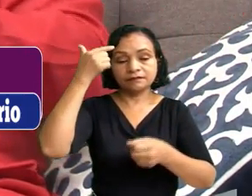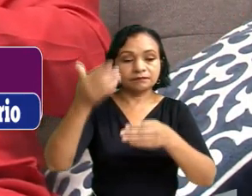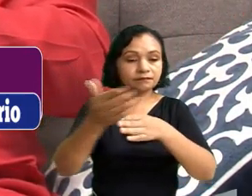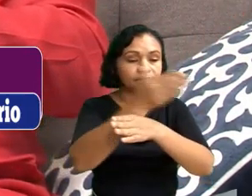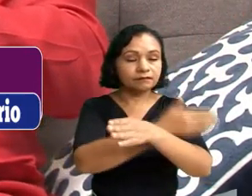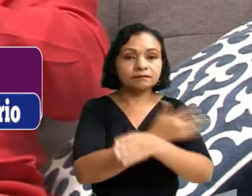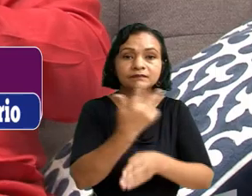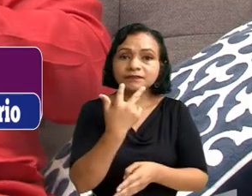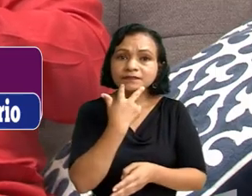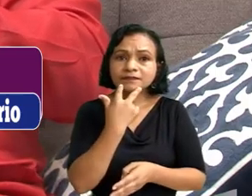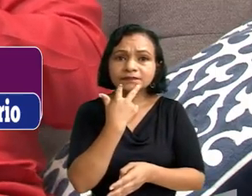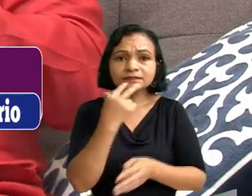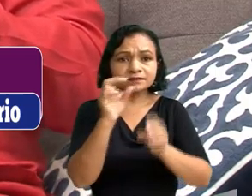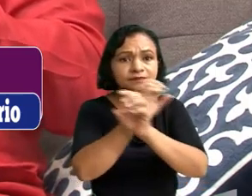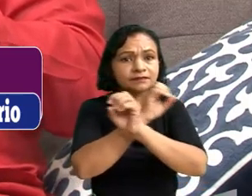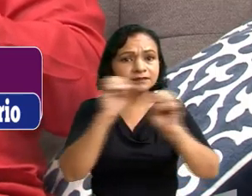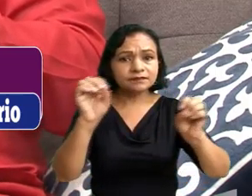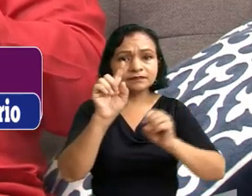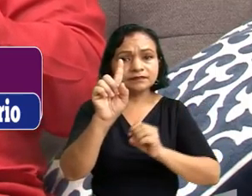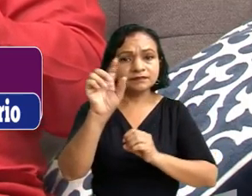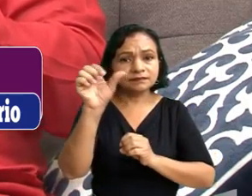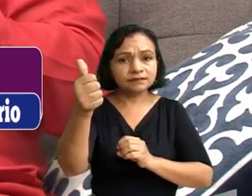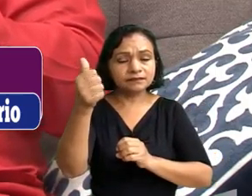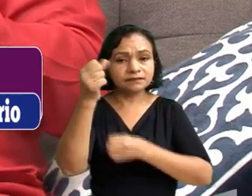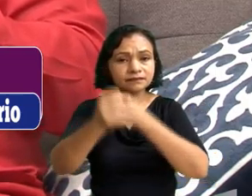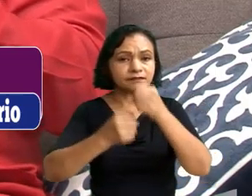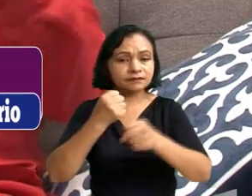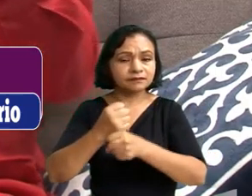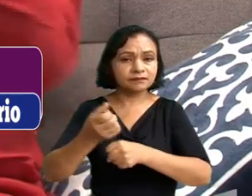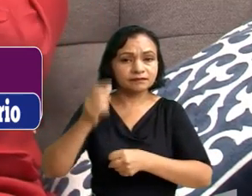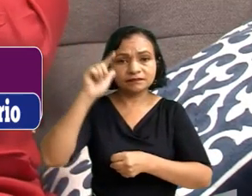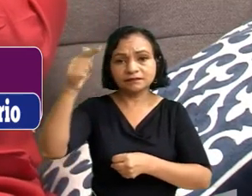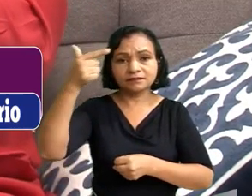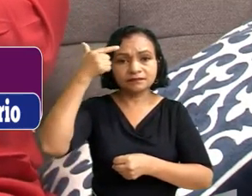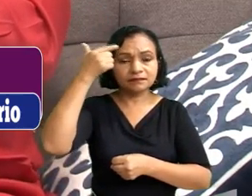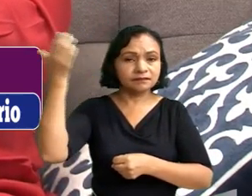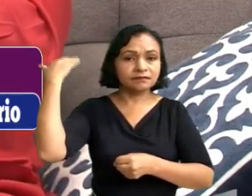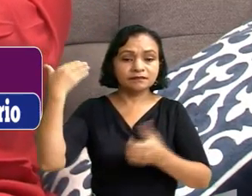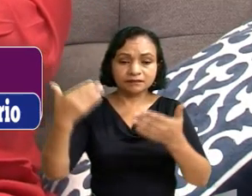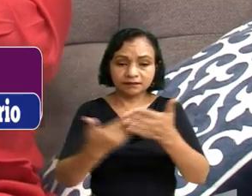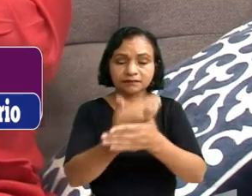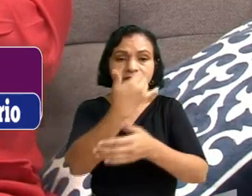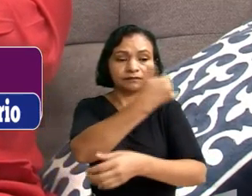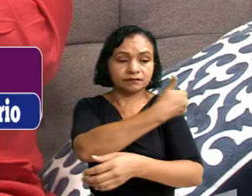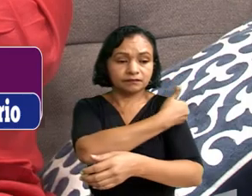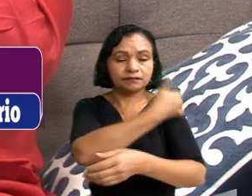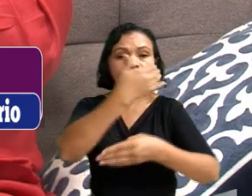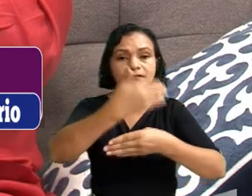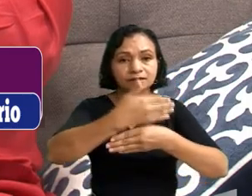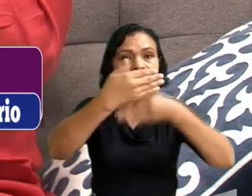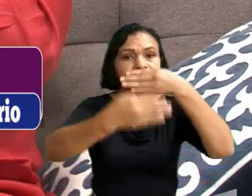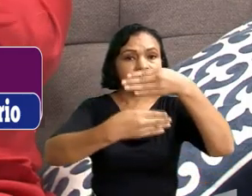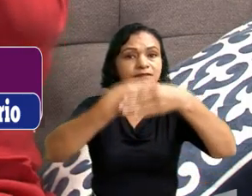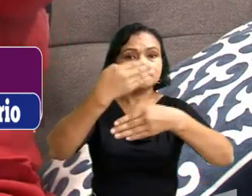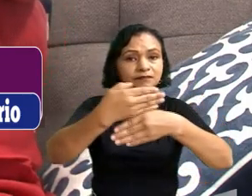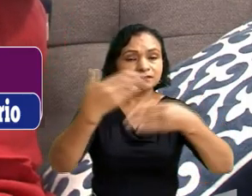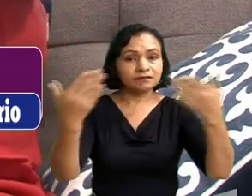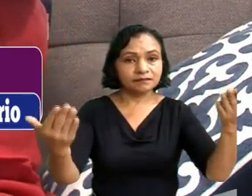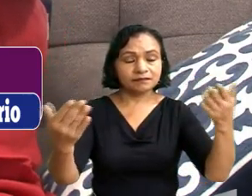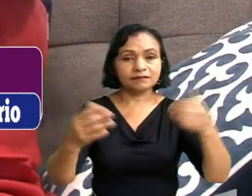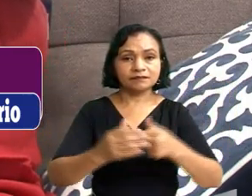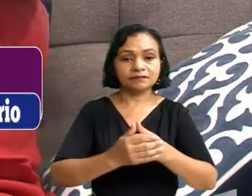en todos los 16 años de gobierno nuevo liberal y seguimos haciendo hospitales y estamos